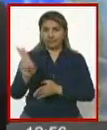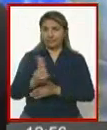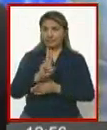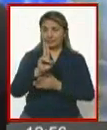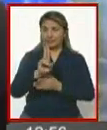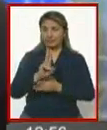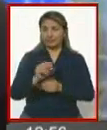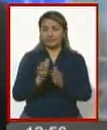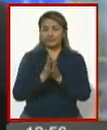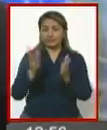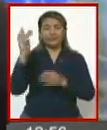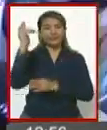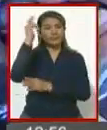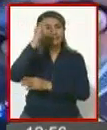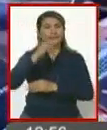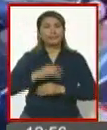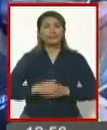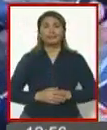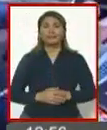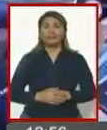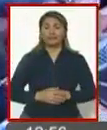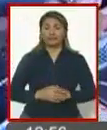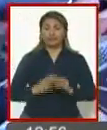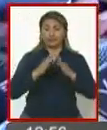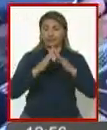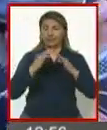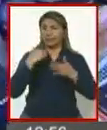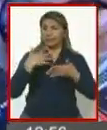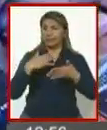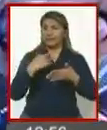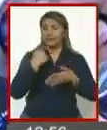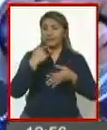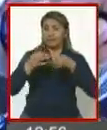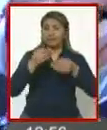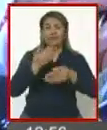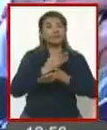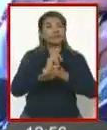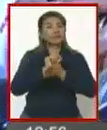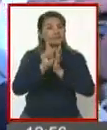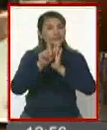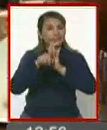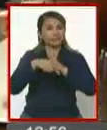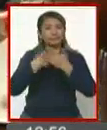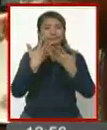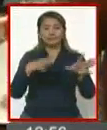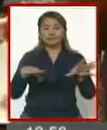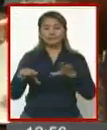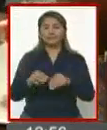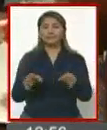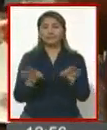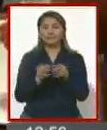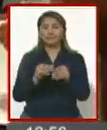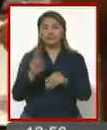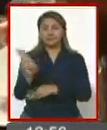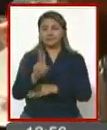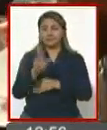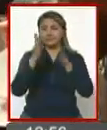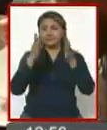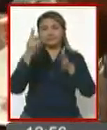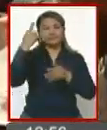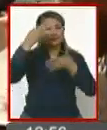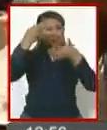Universidad Pública del Alto. El rector de la Casa Superior de Estudios adelantó que en las siguientes horas se realizará un consejo universitario